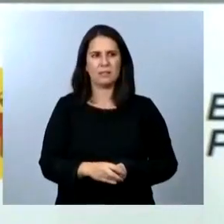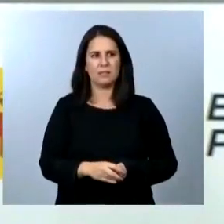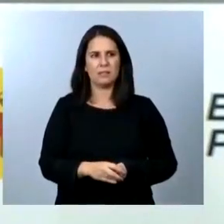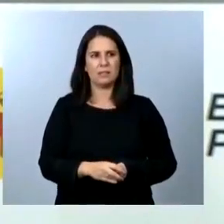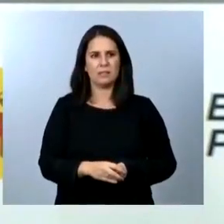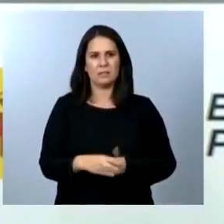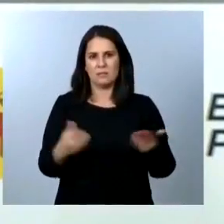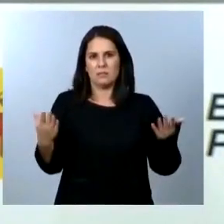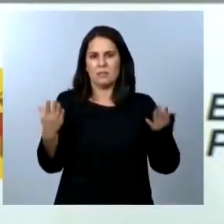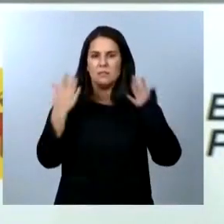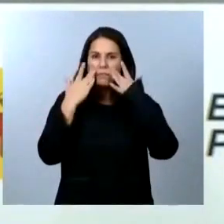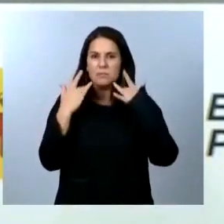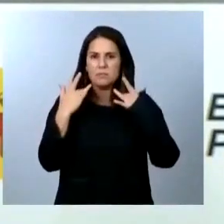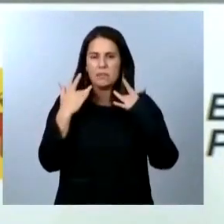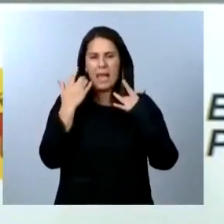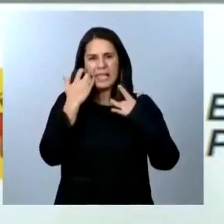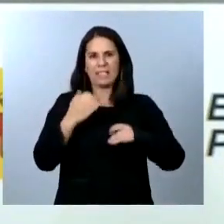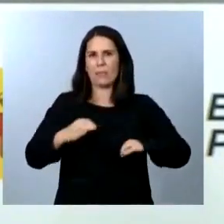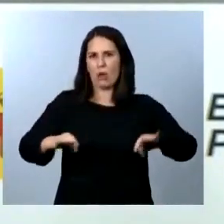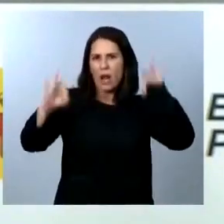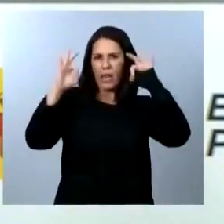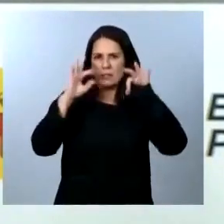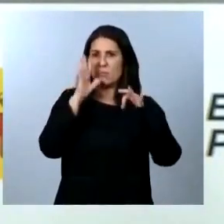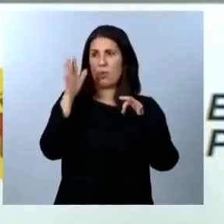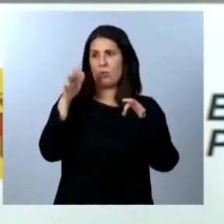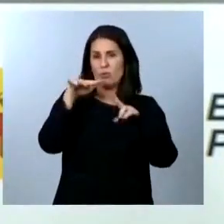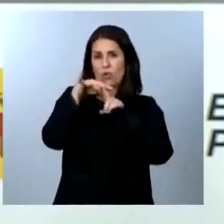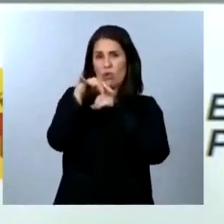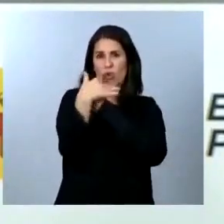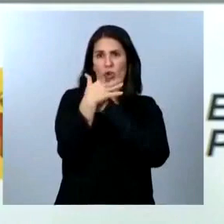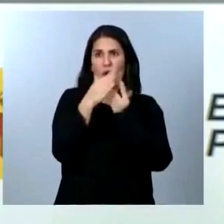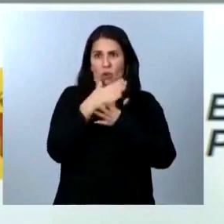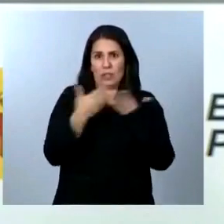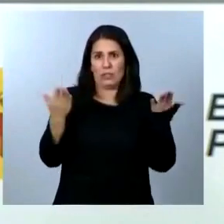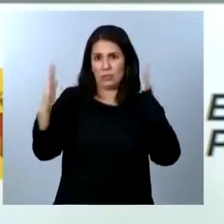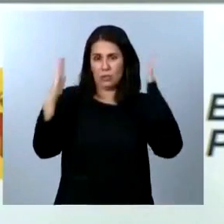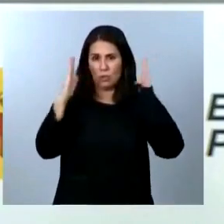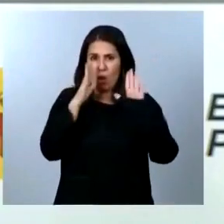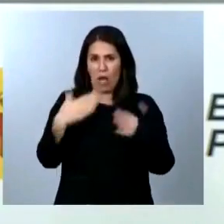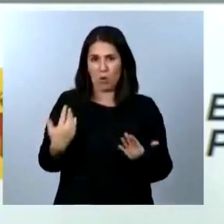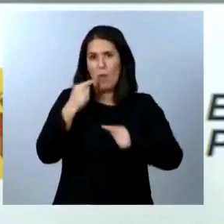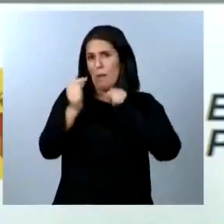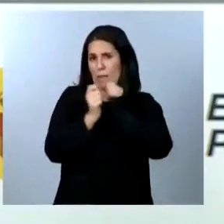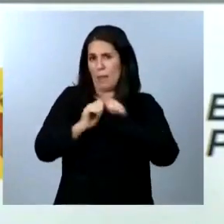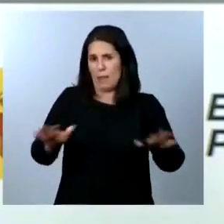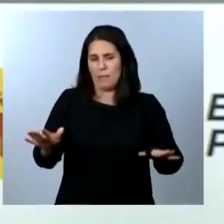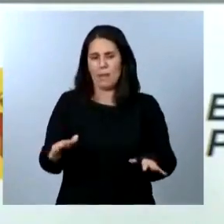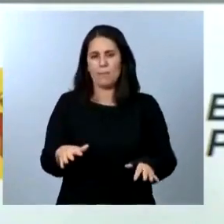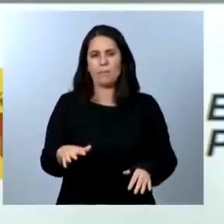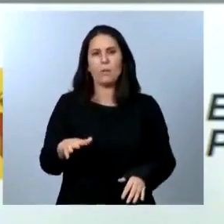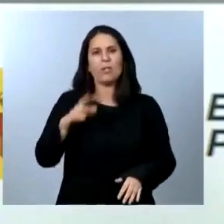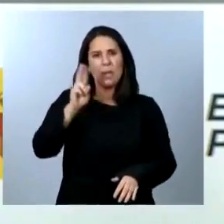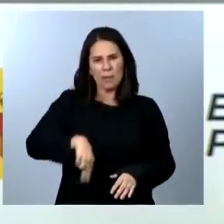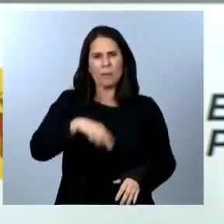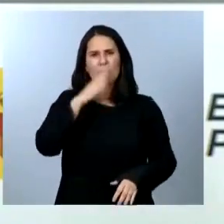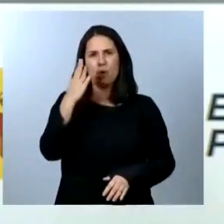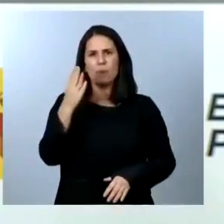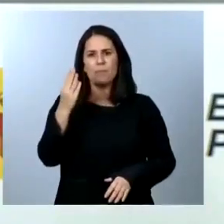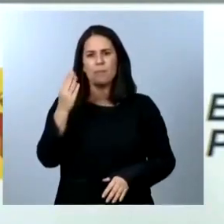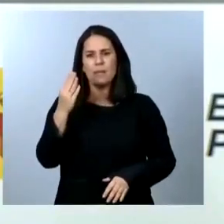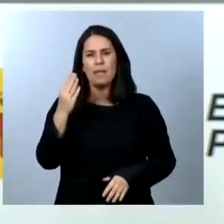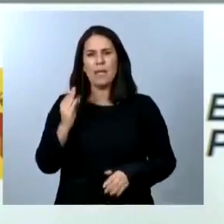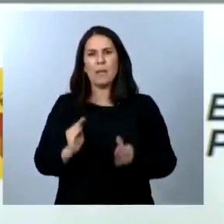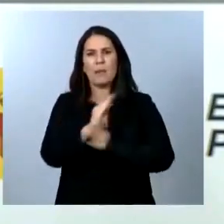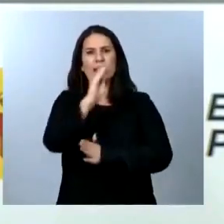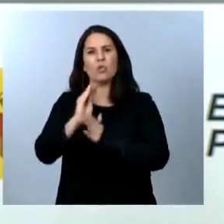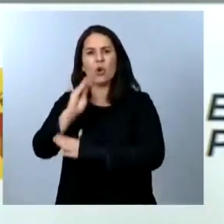absolutamente excepcionales por el contexto en que se aprueban, de pandemia, y también por el volumen de inversión pública que movilizan, que